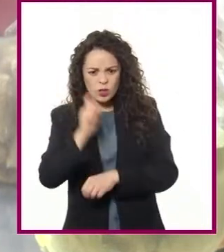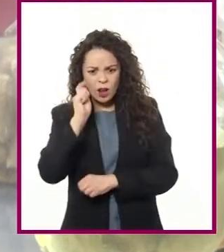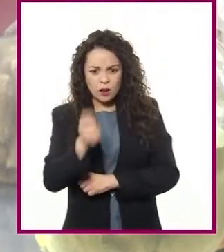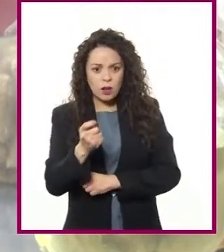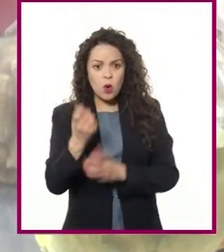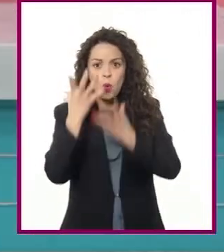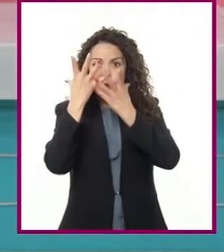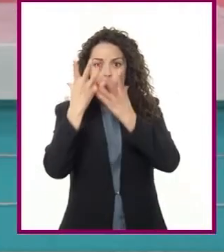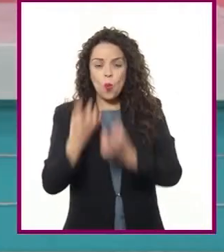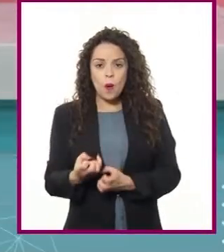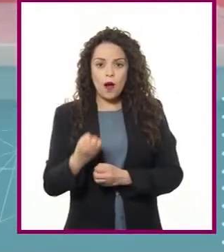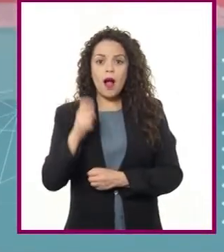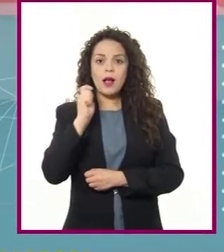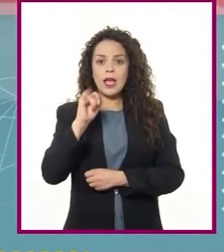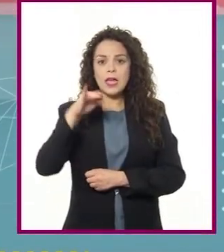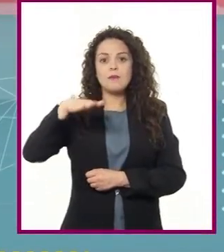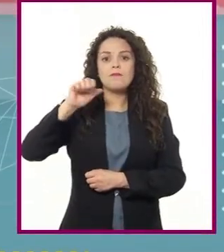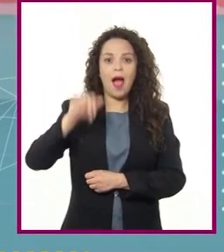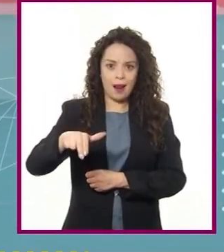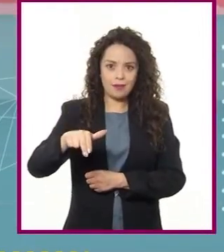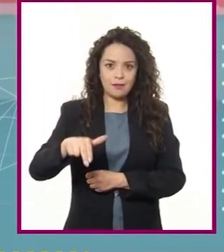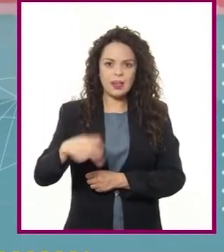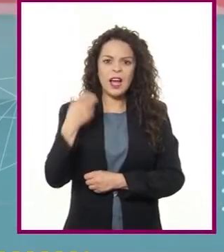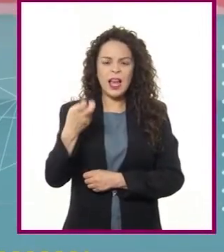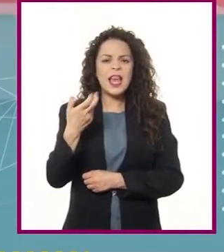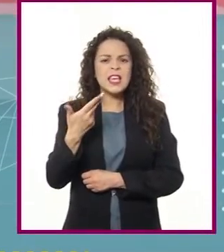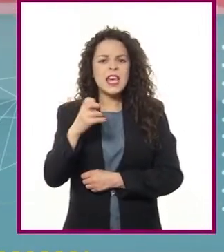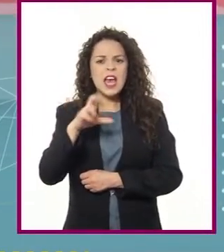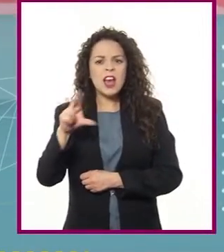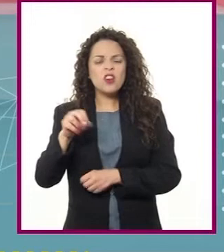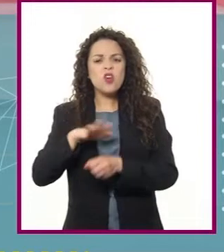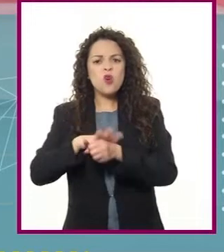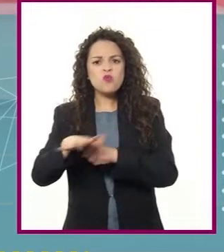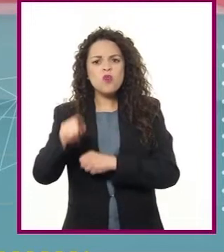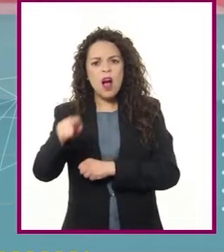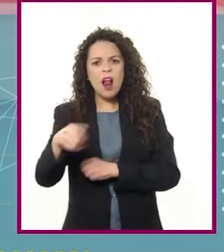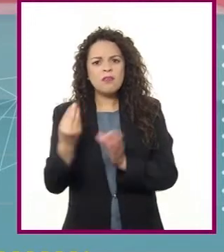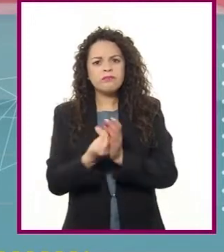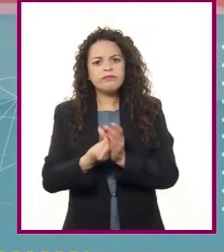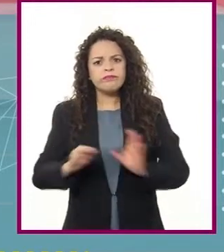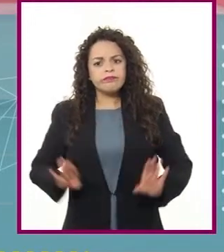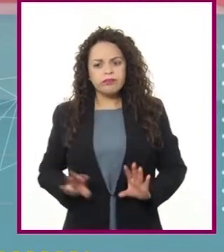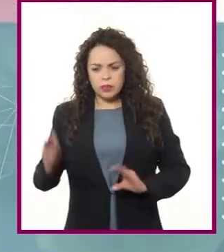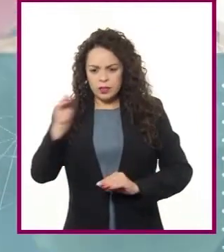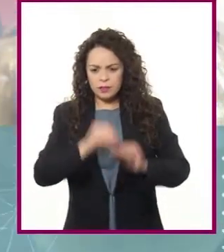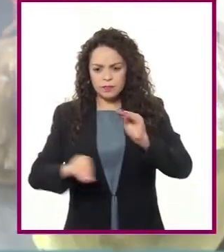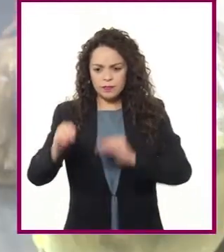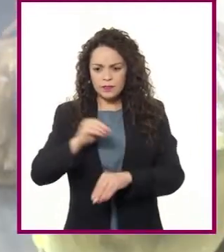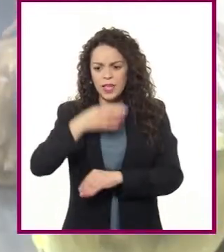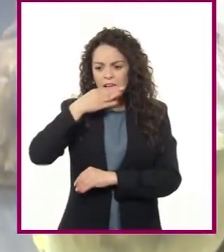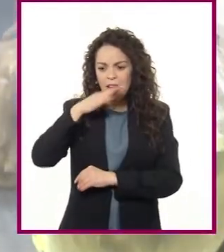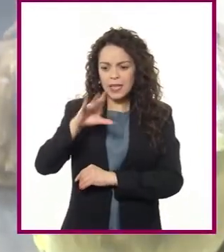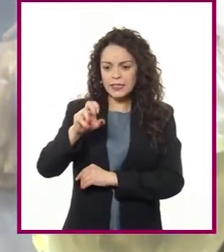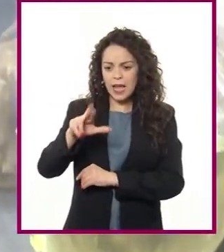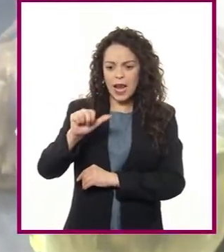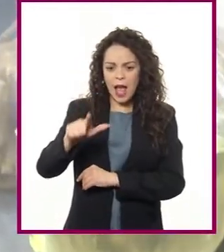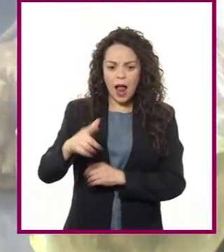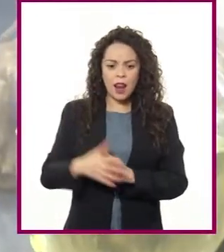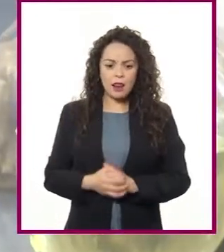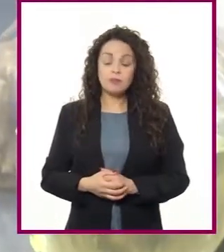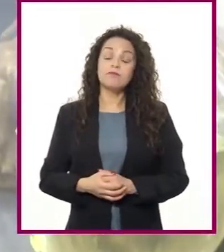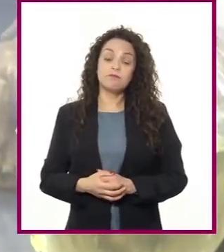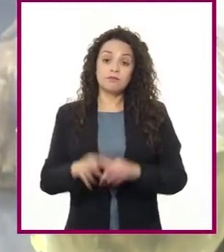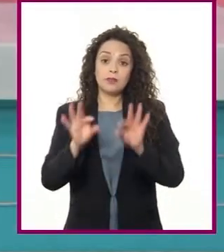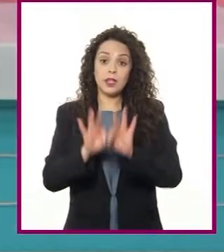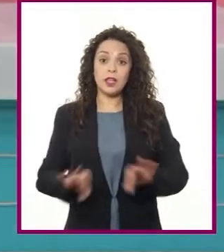atraídas por la barra magnética. ¿Qué tipo de hierro es el que está adicionado en el cereal? El hierro es un elemento fundamental en